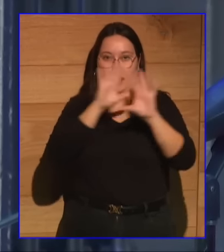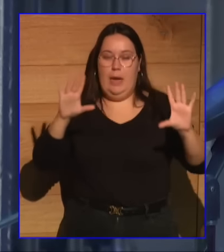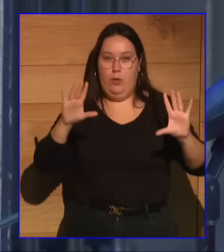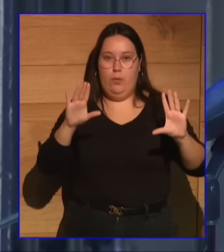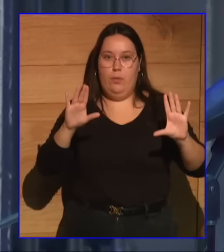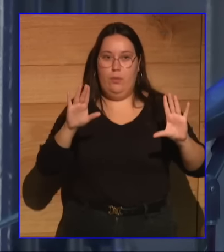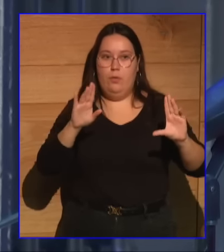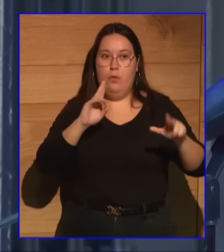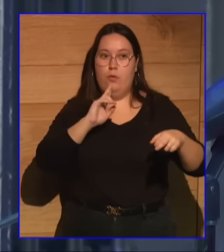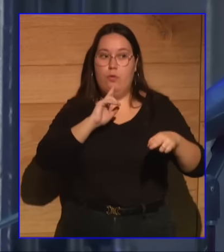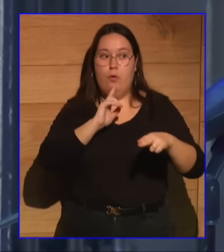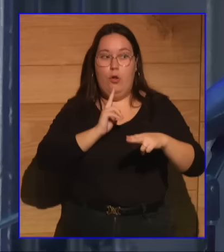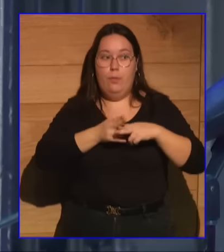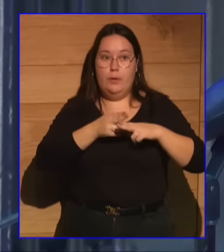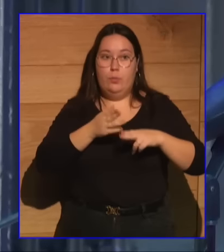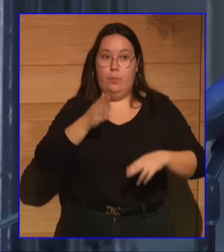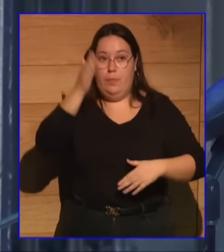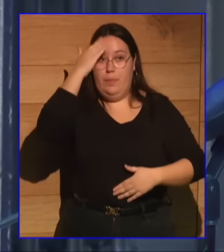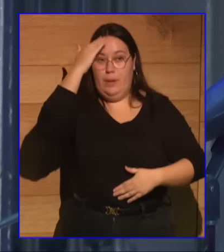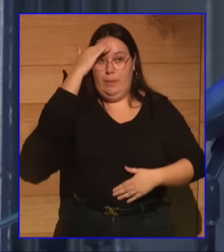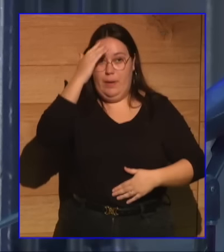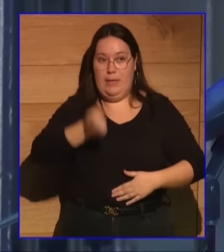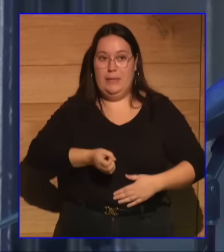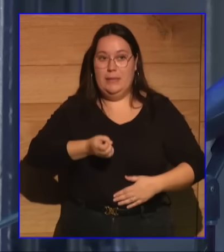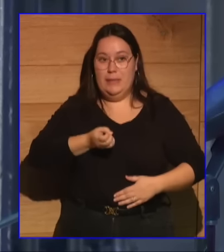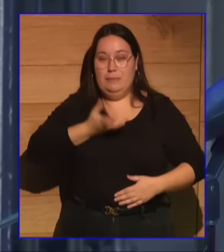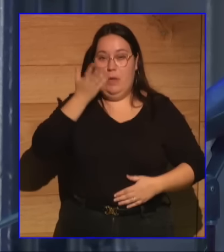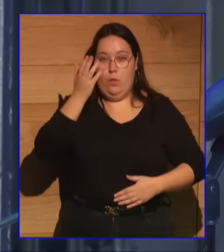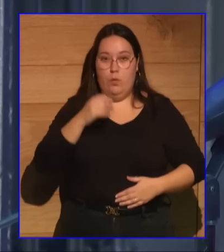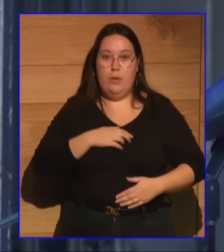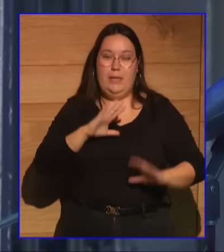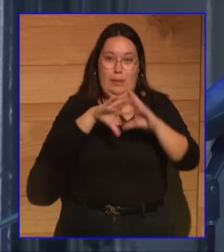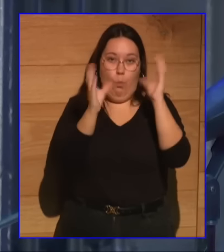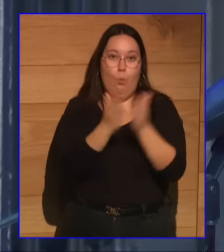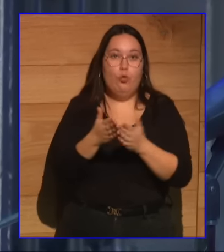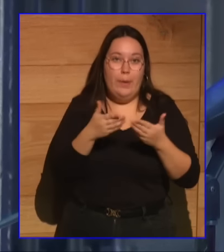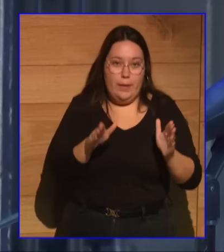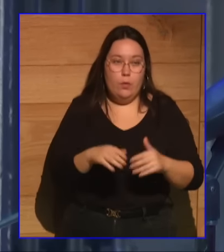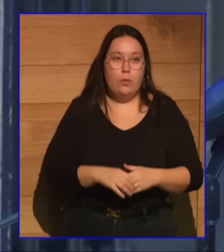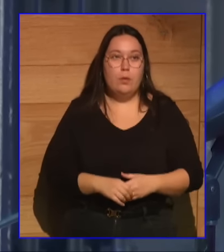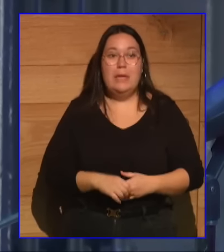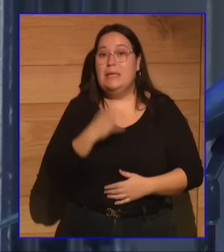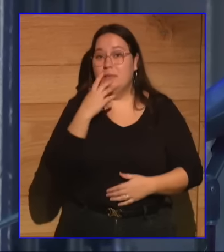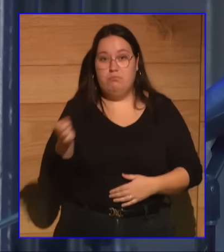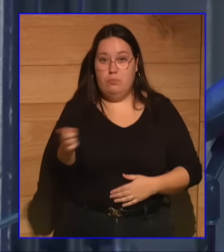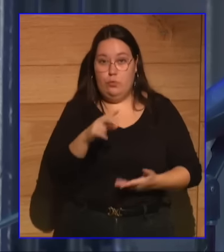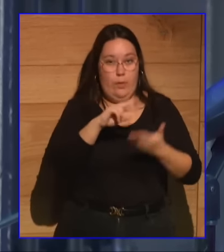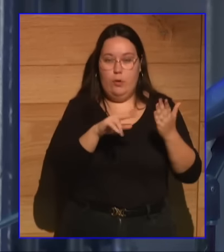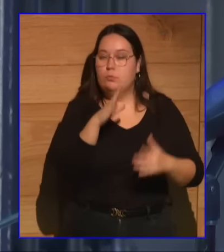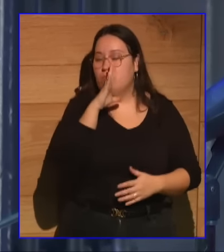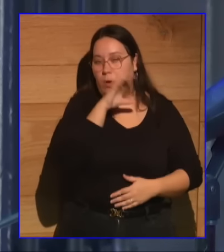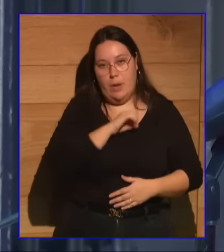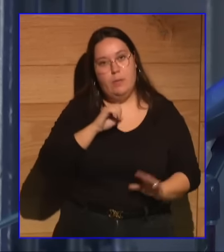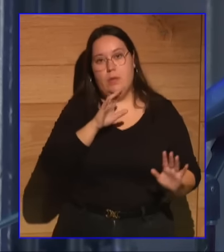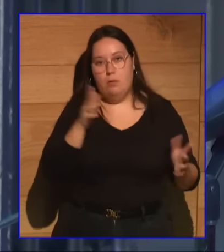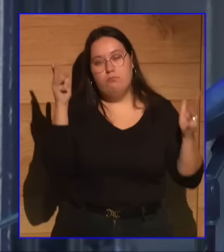nombre de su principal inspiración, que es El mundo perdido de Arthur Conan Doyle, mm-hmm. que obviamente, si no lo habéis leído, es una maravilla, muy